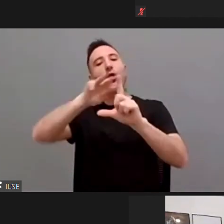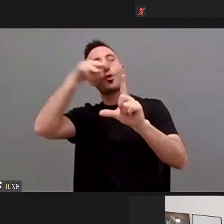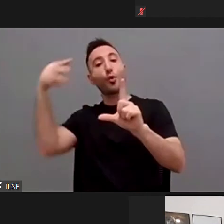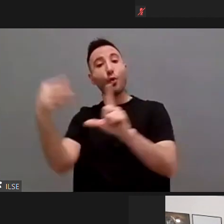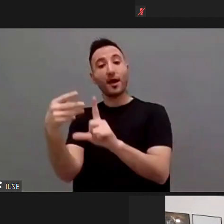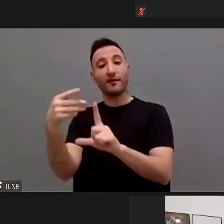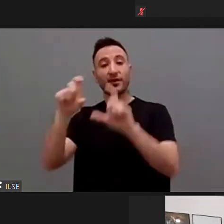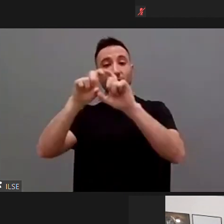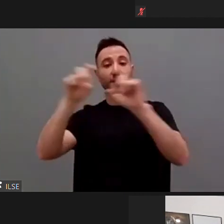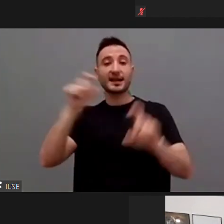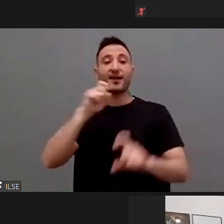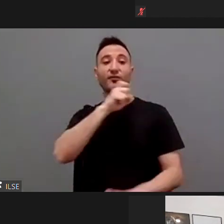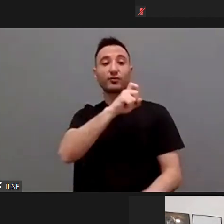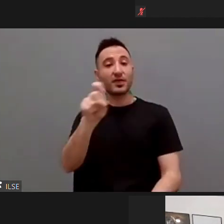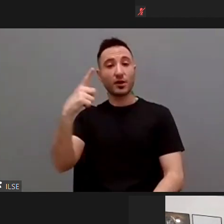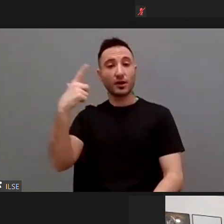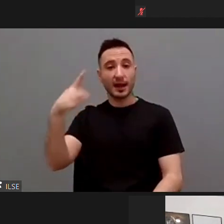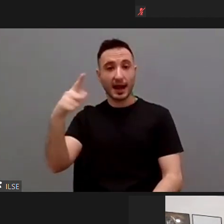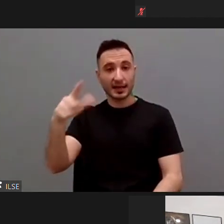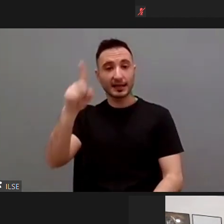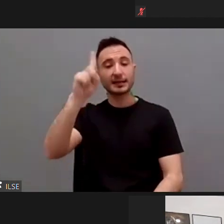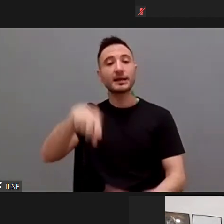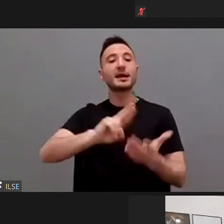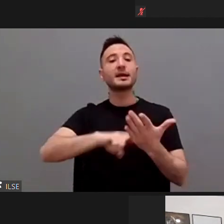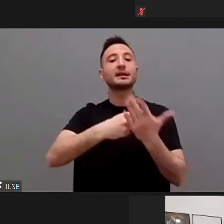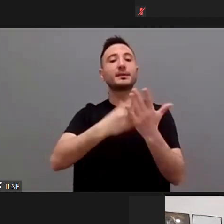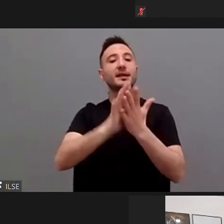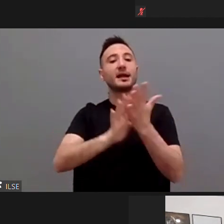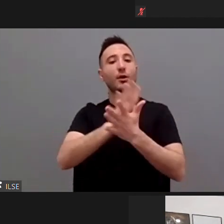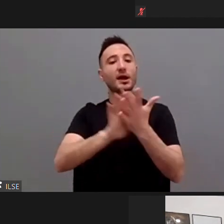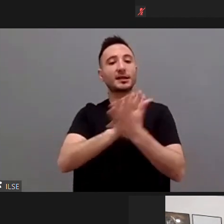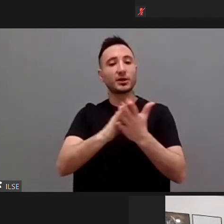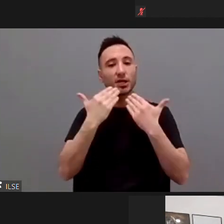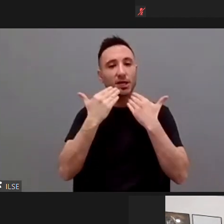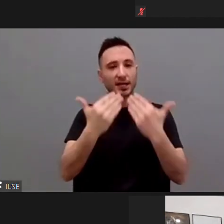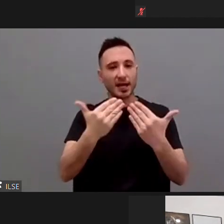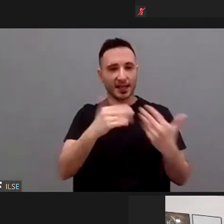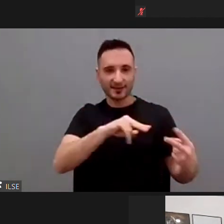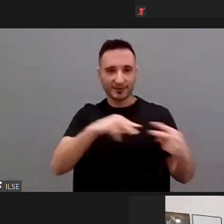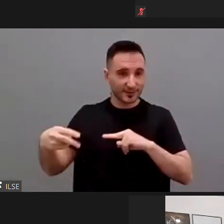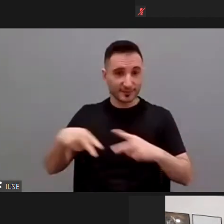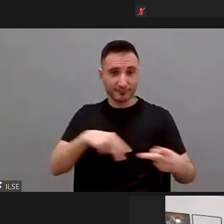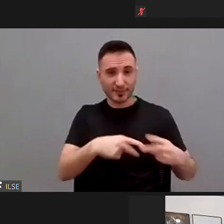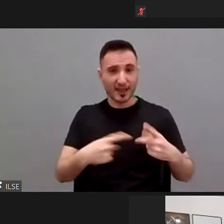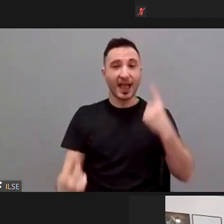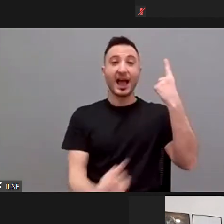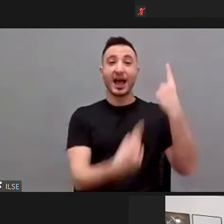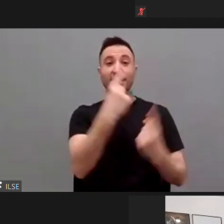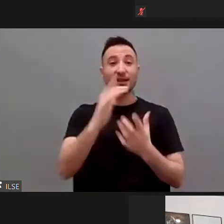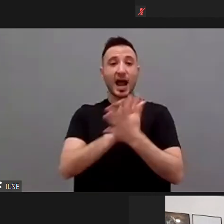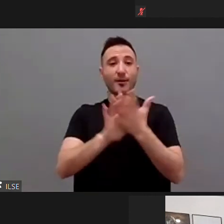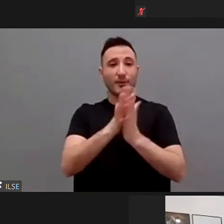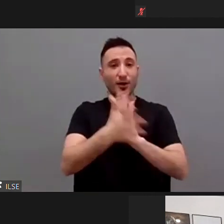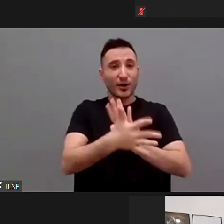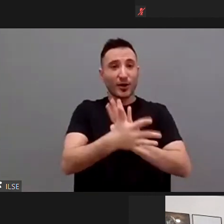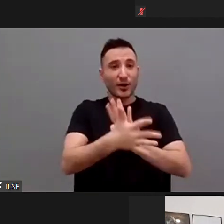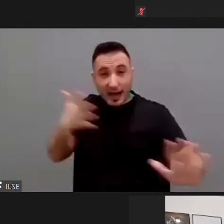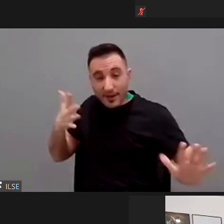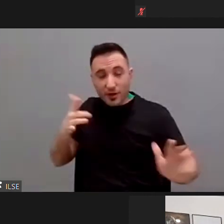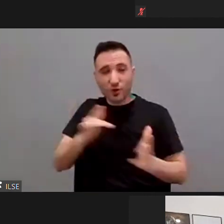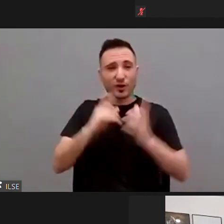a nuestros intérpretes de lenguaje de signos que a veces cuando hablamos demasiado rápido hace un